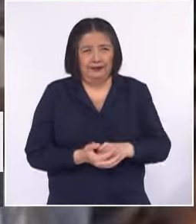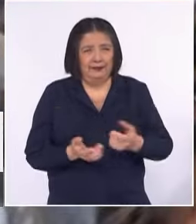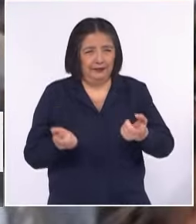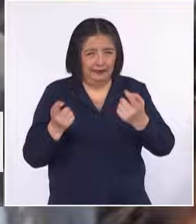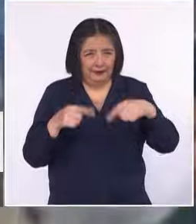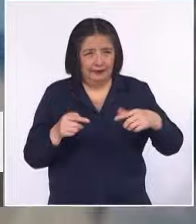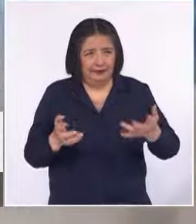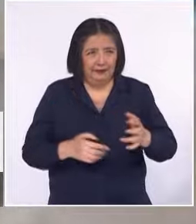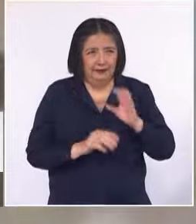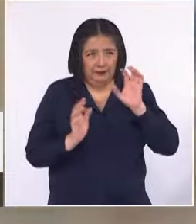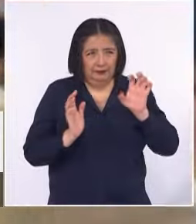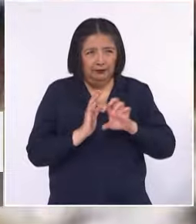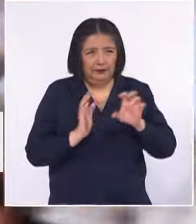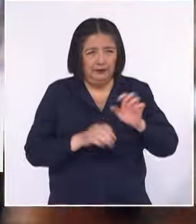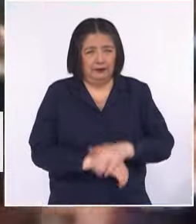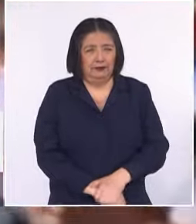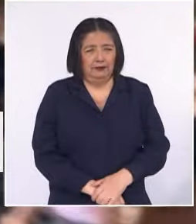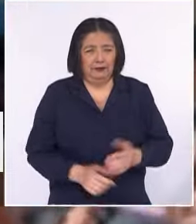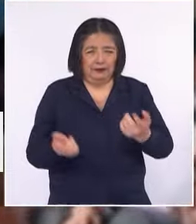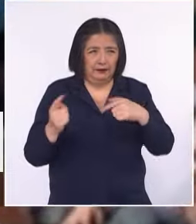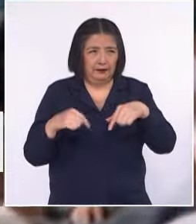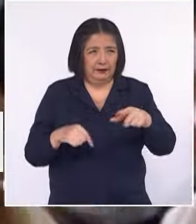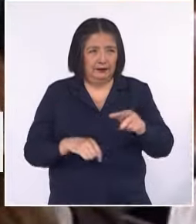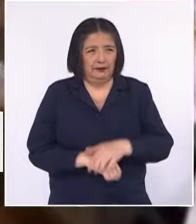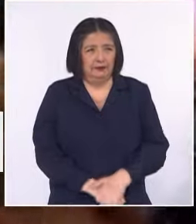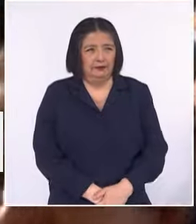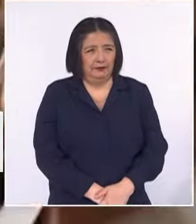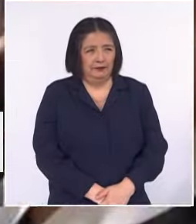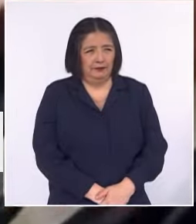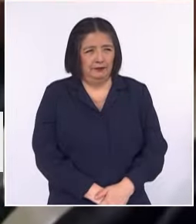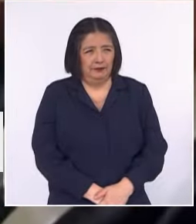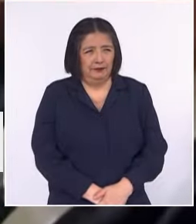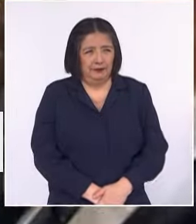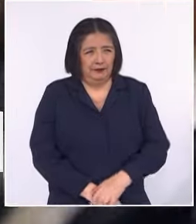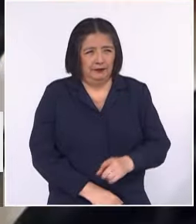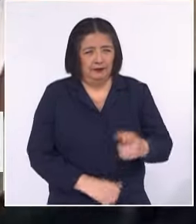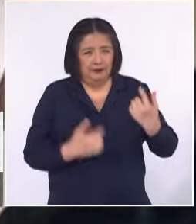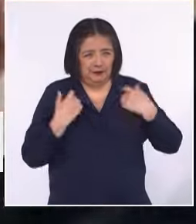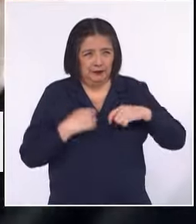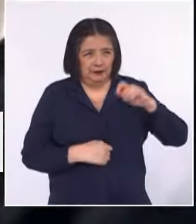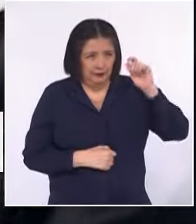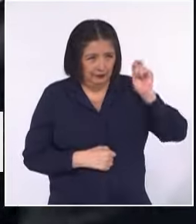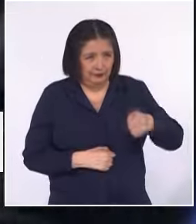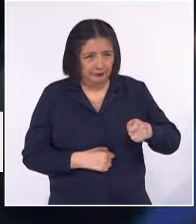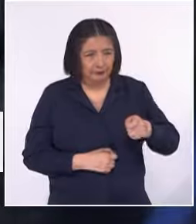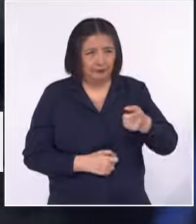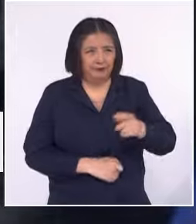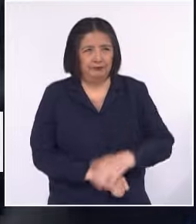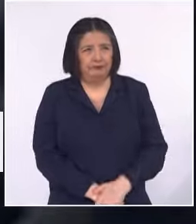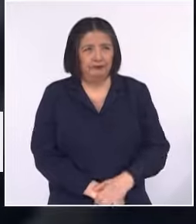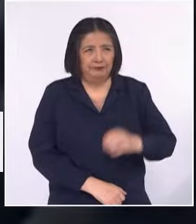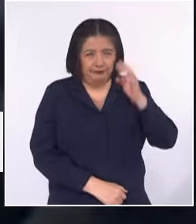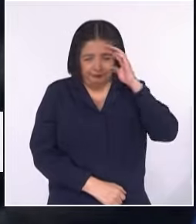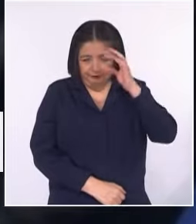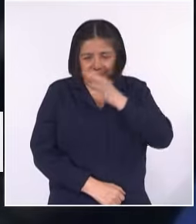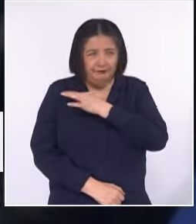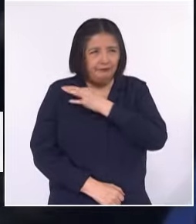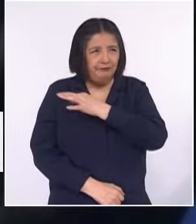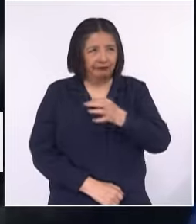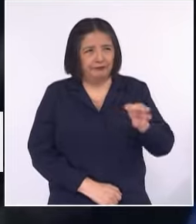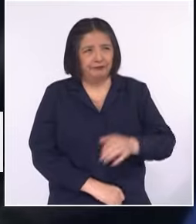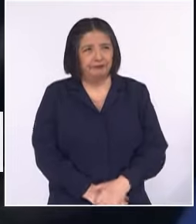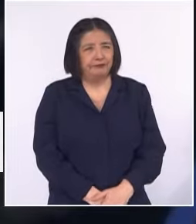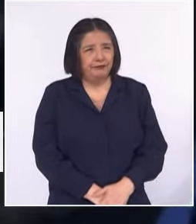acá con nosotros, por ejemplo, nos está acompañando también, si podemos, a la jueza de la provincia, el general del ejército,